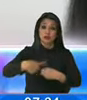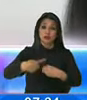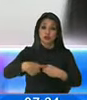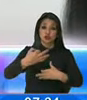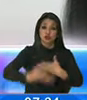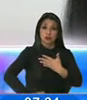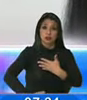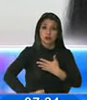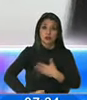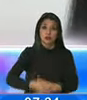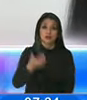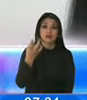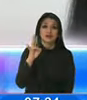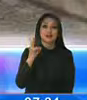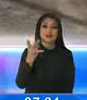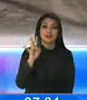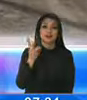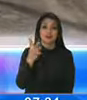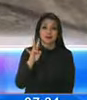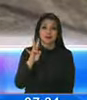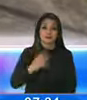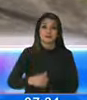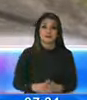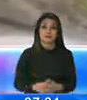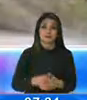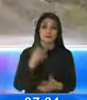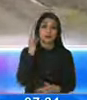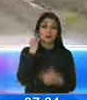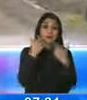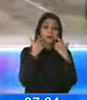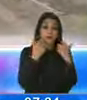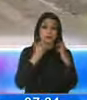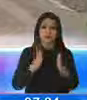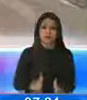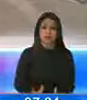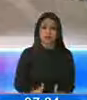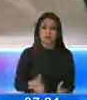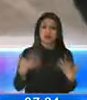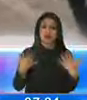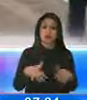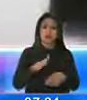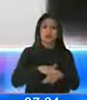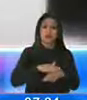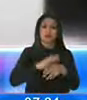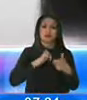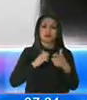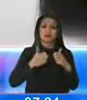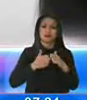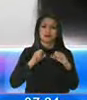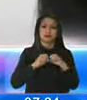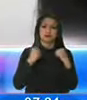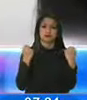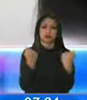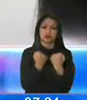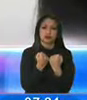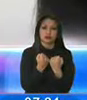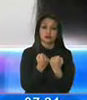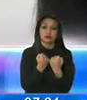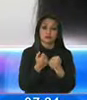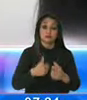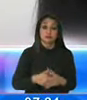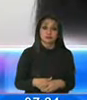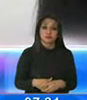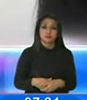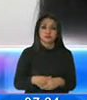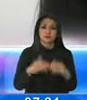Quito, se han reportado 17 casos. Para la fiscal Vargas, estos casos son un fenómeno social. Se reporta que existen